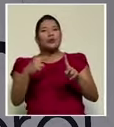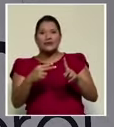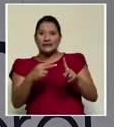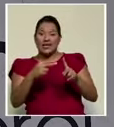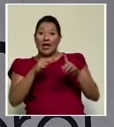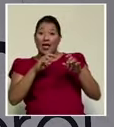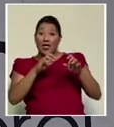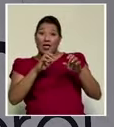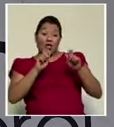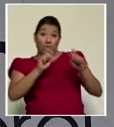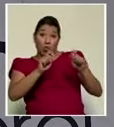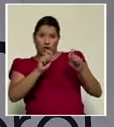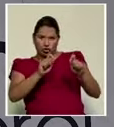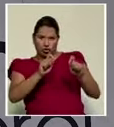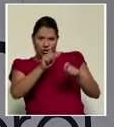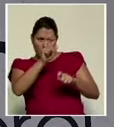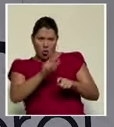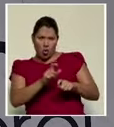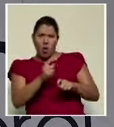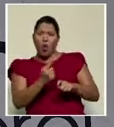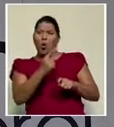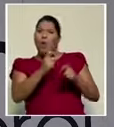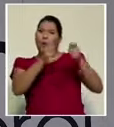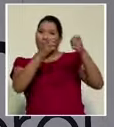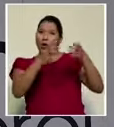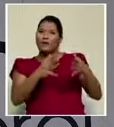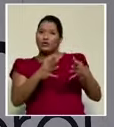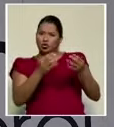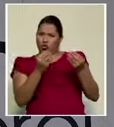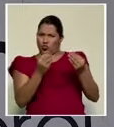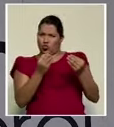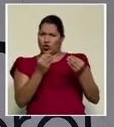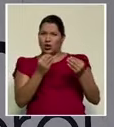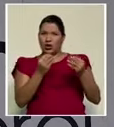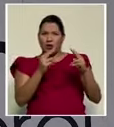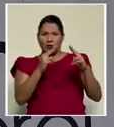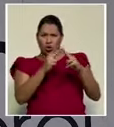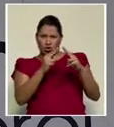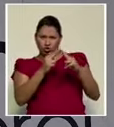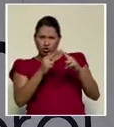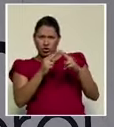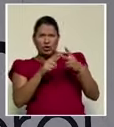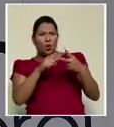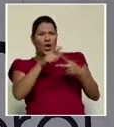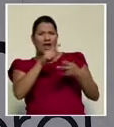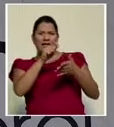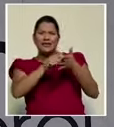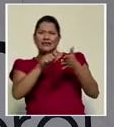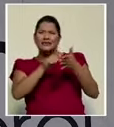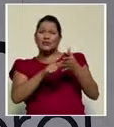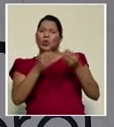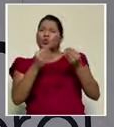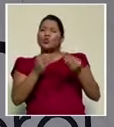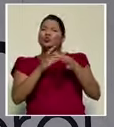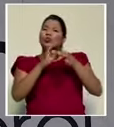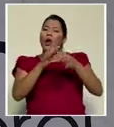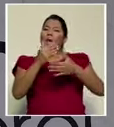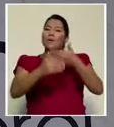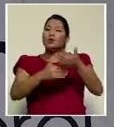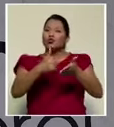muy destacada, un académico que ha escrito mucho sobre los temas electorales, muy respetado, un